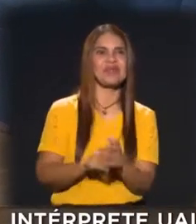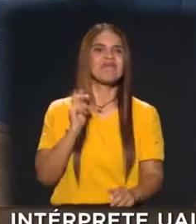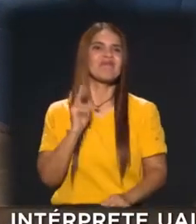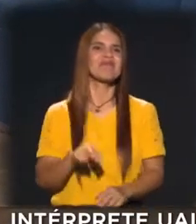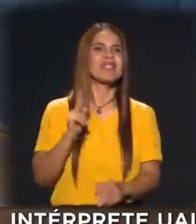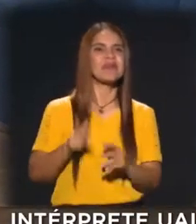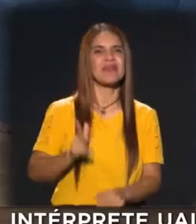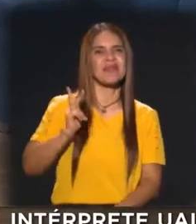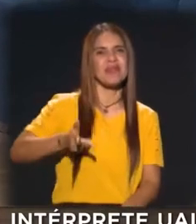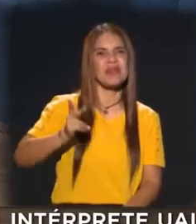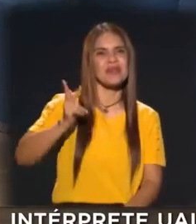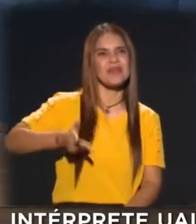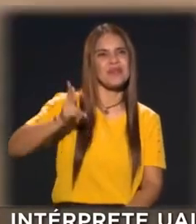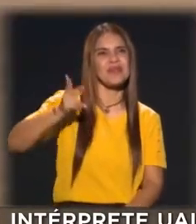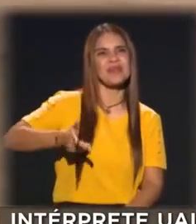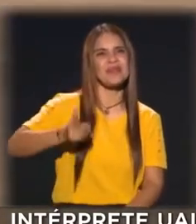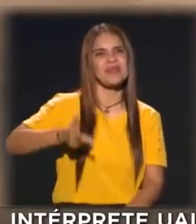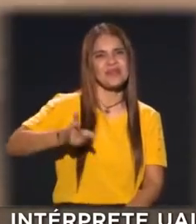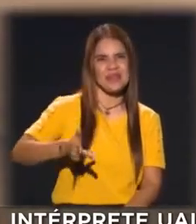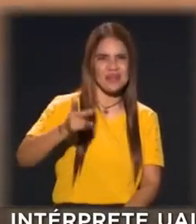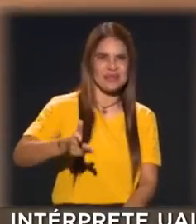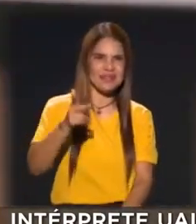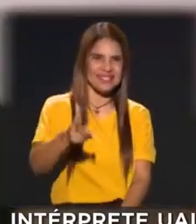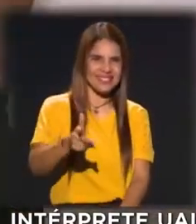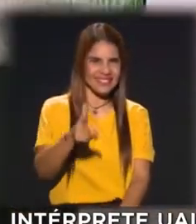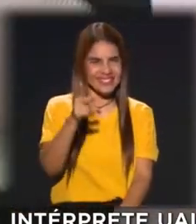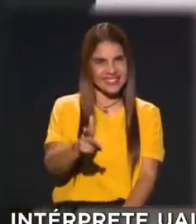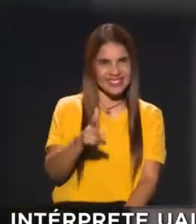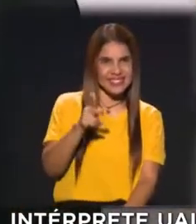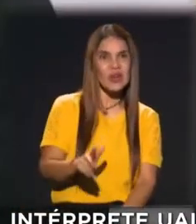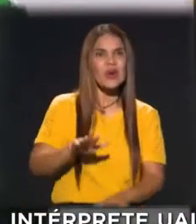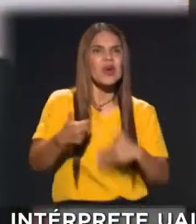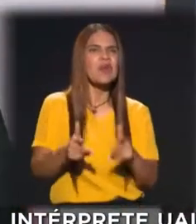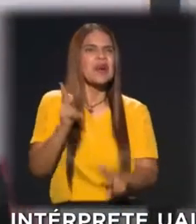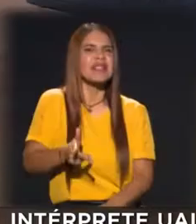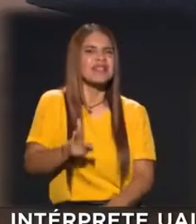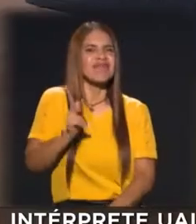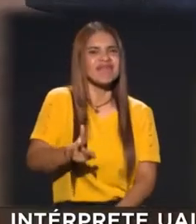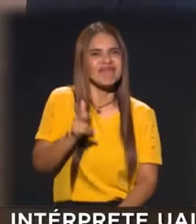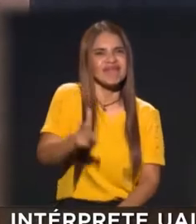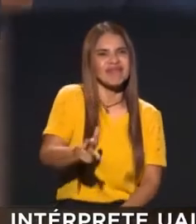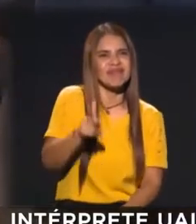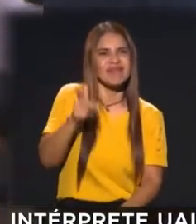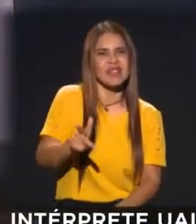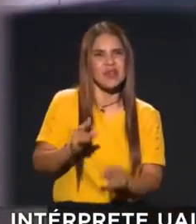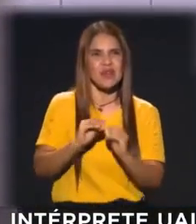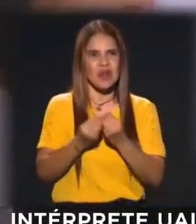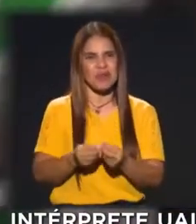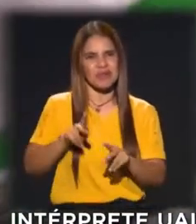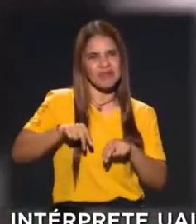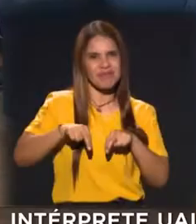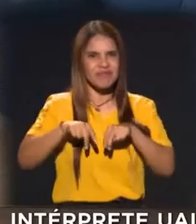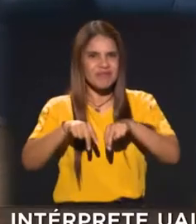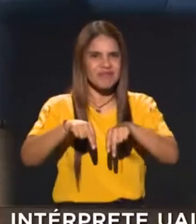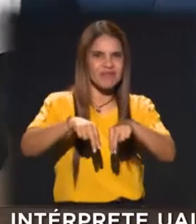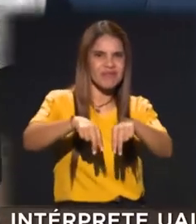Caminando, caminando, caminando. Ey, ¿cómo caminas allá? Caminando. Miren las formas de caminar.